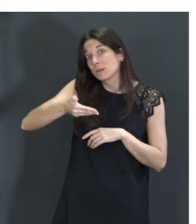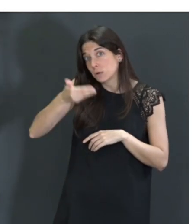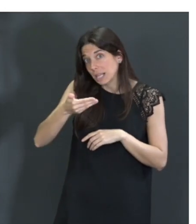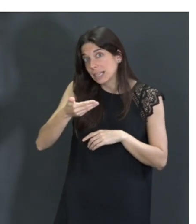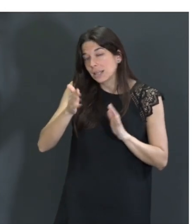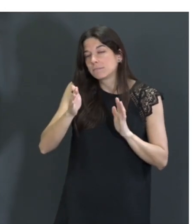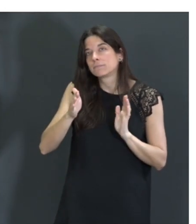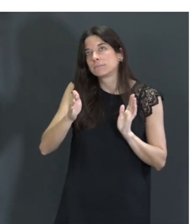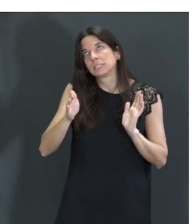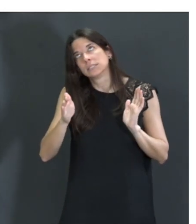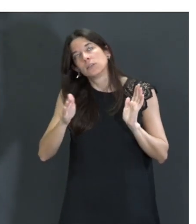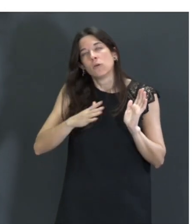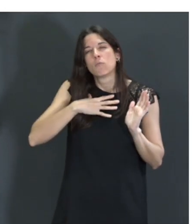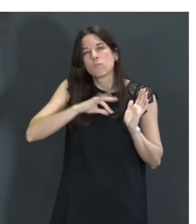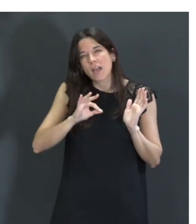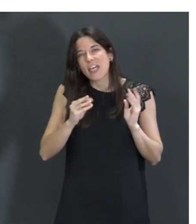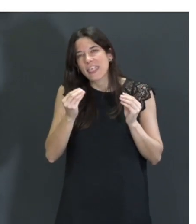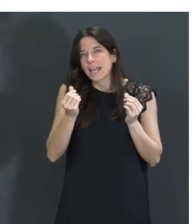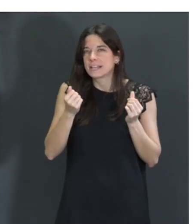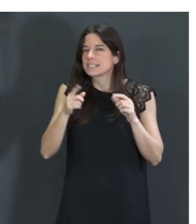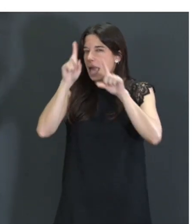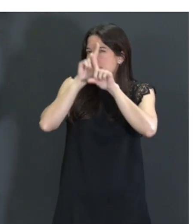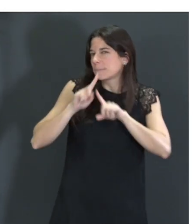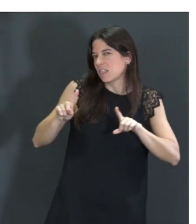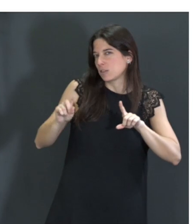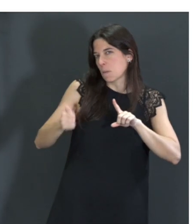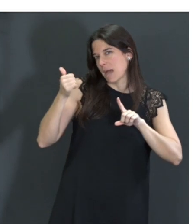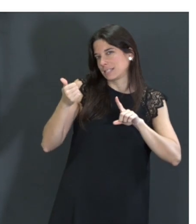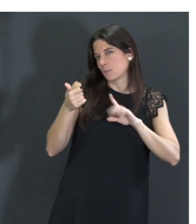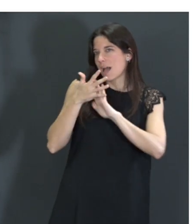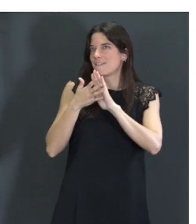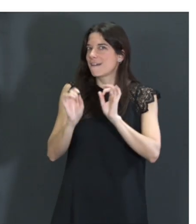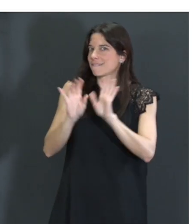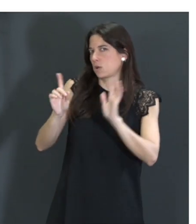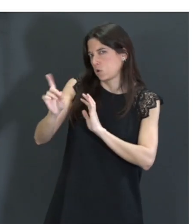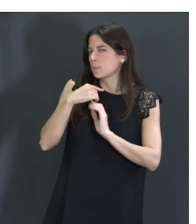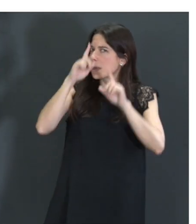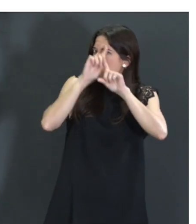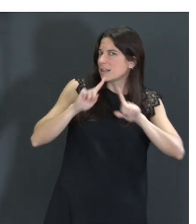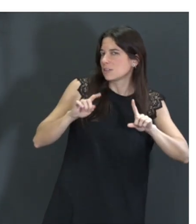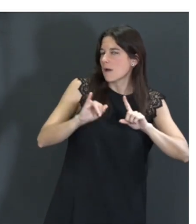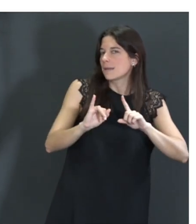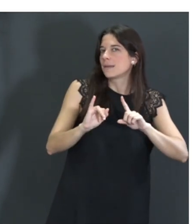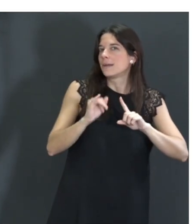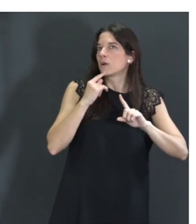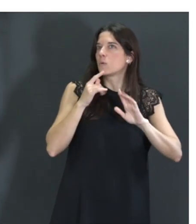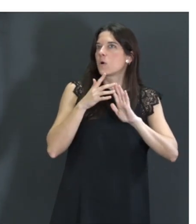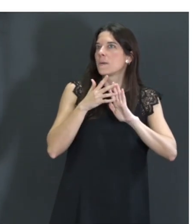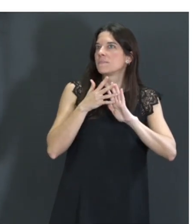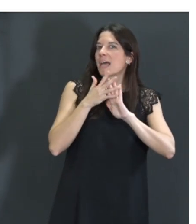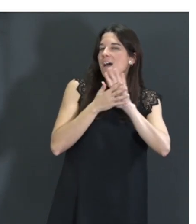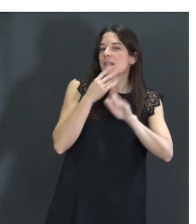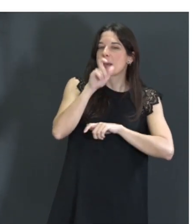aunque quizá ha estado más implícito que explícito, pero el abordaje global de la